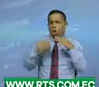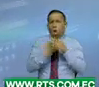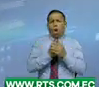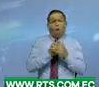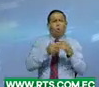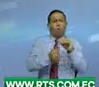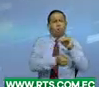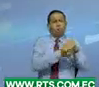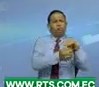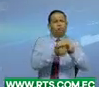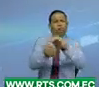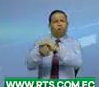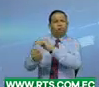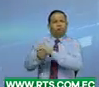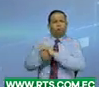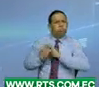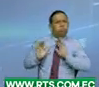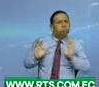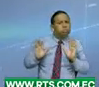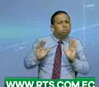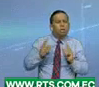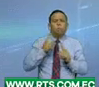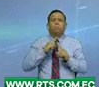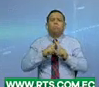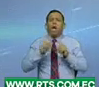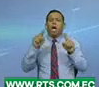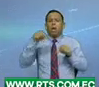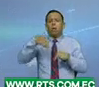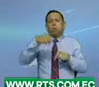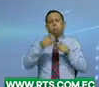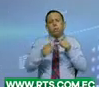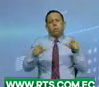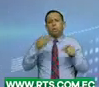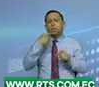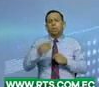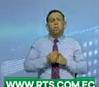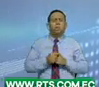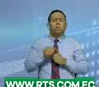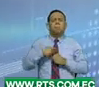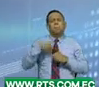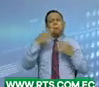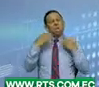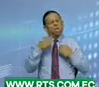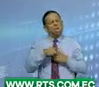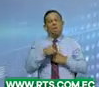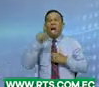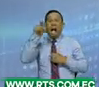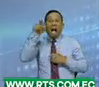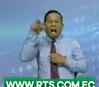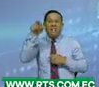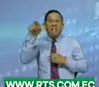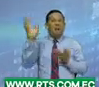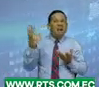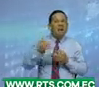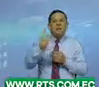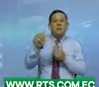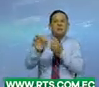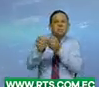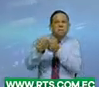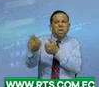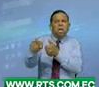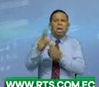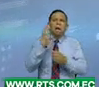personas se van a las ciudades vecinas a comer porque sus negocios están abiertos a deber porque todavía se venden pero